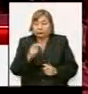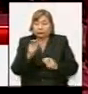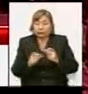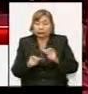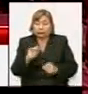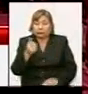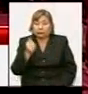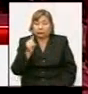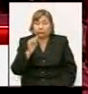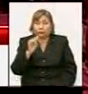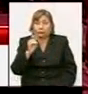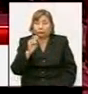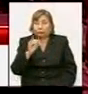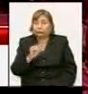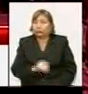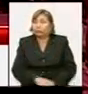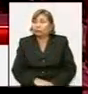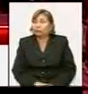Haití que han estado en nuestro país.